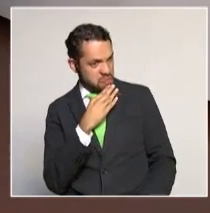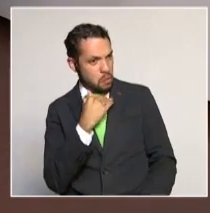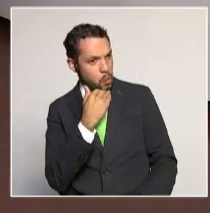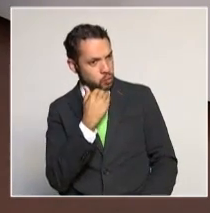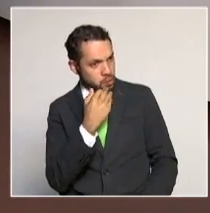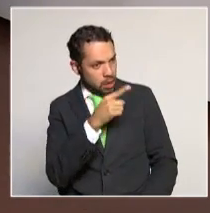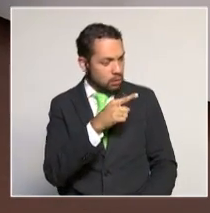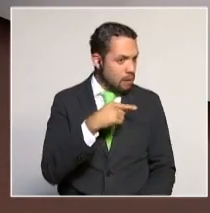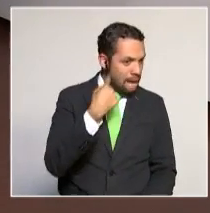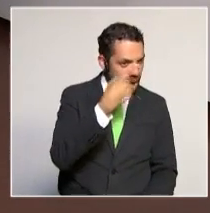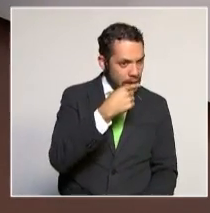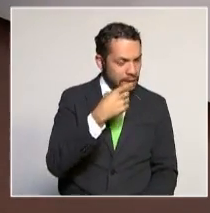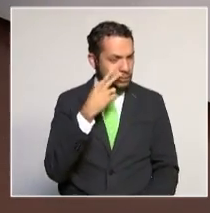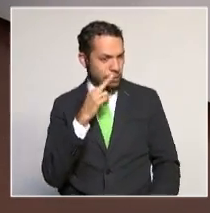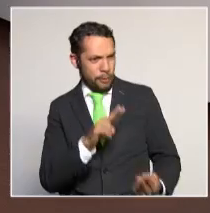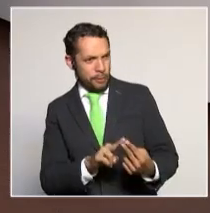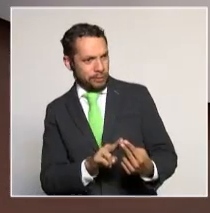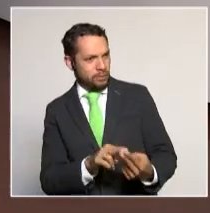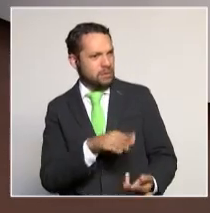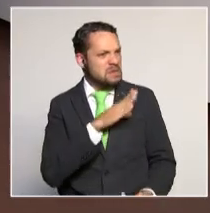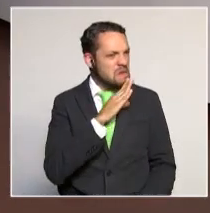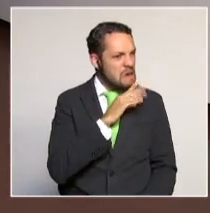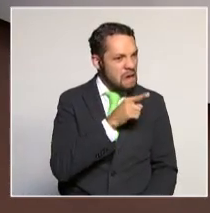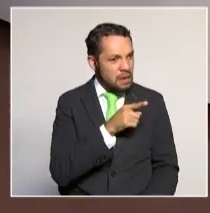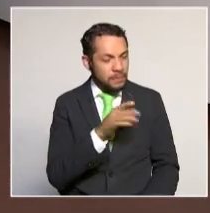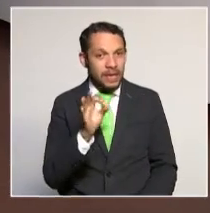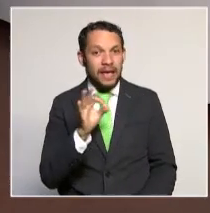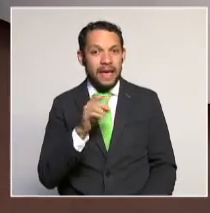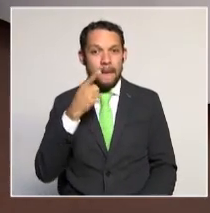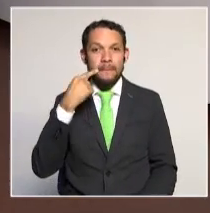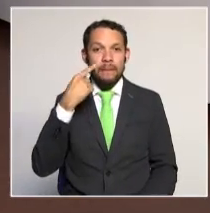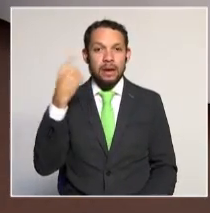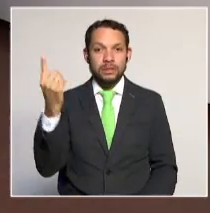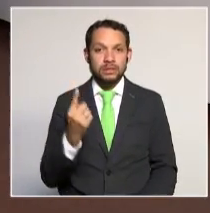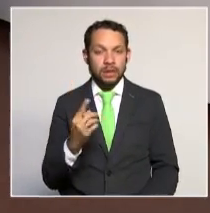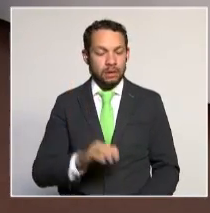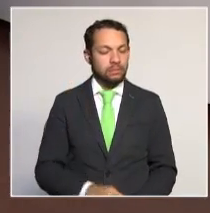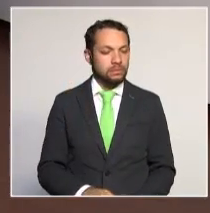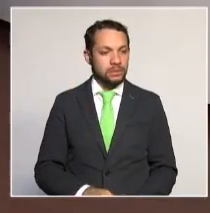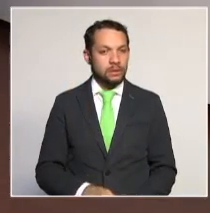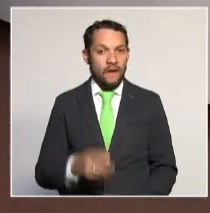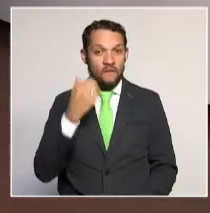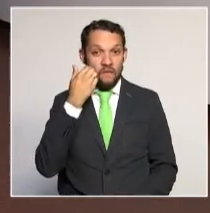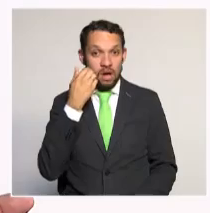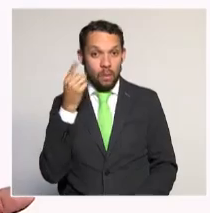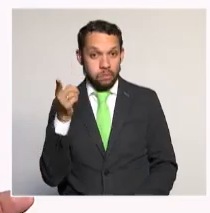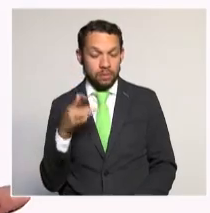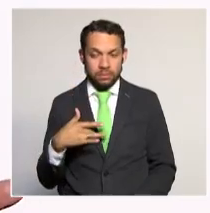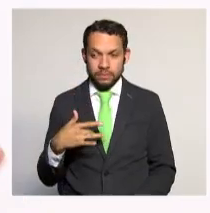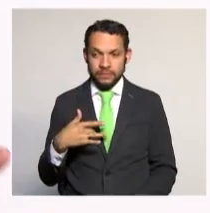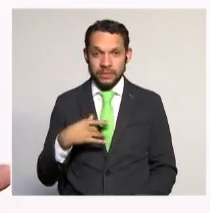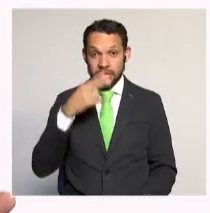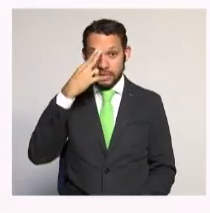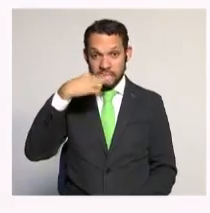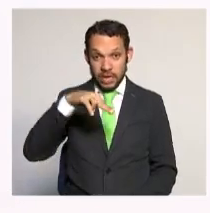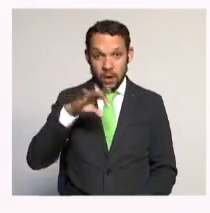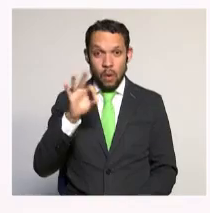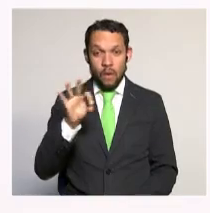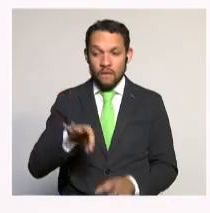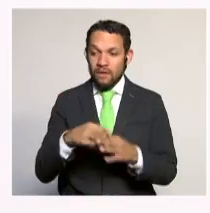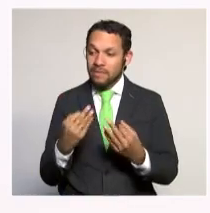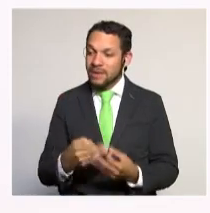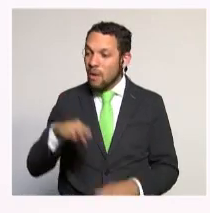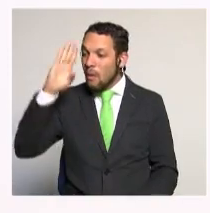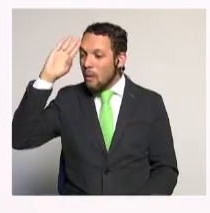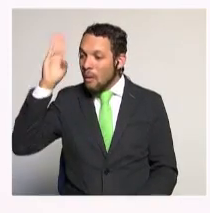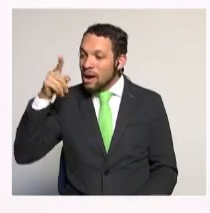familiar, puede ser común que llegue el papá con la enfermedad de Alzheimer y en algún momento los hijos, la familia le reciban: